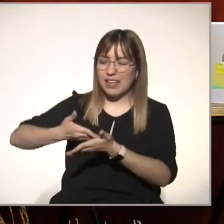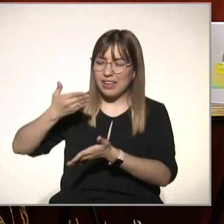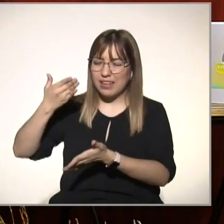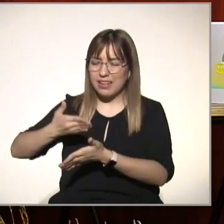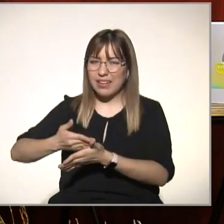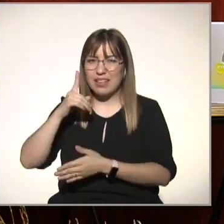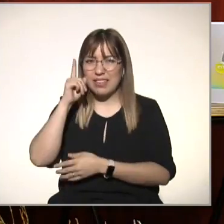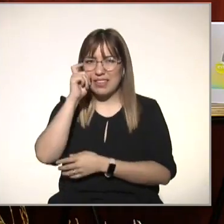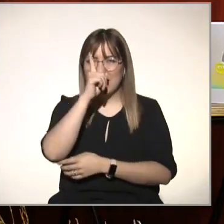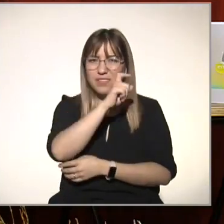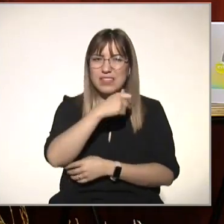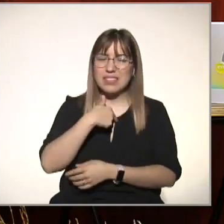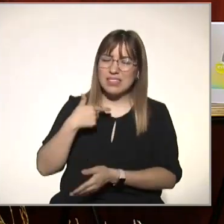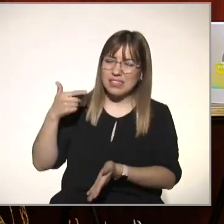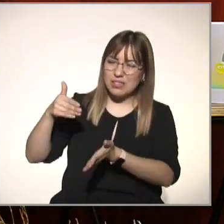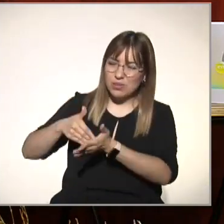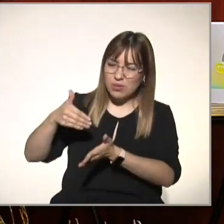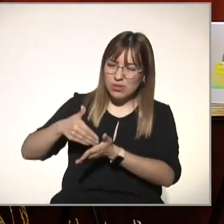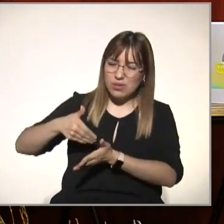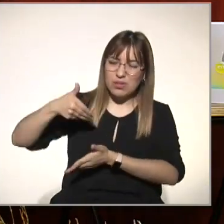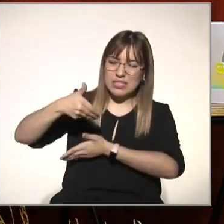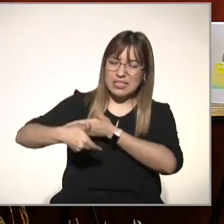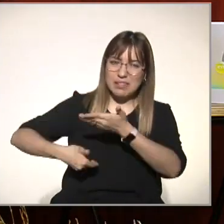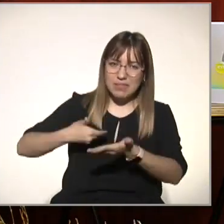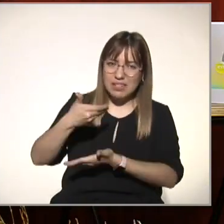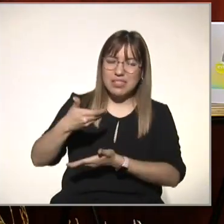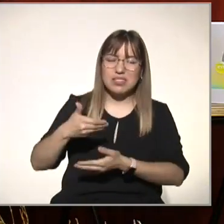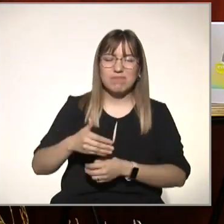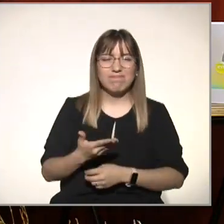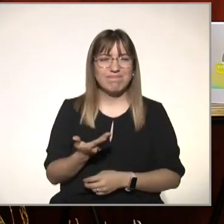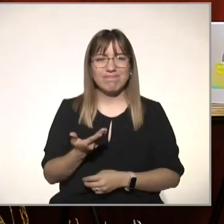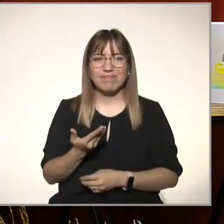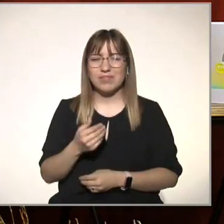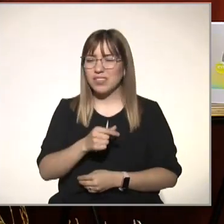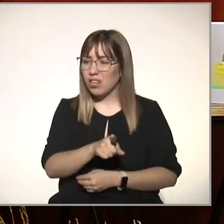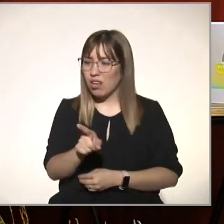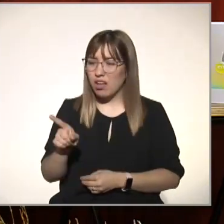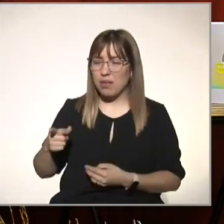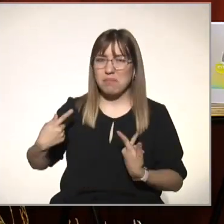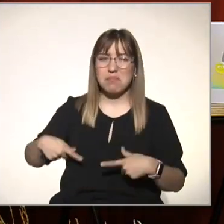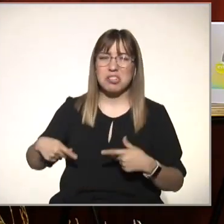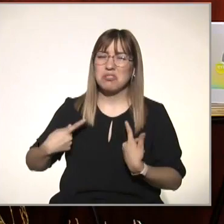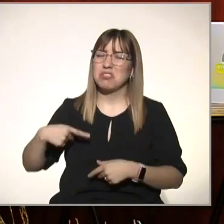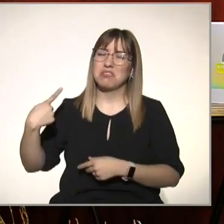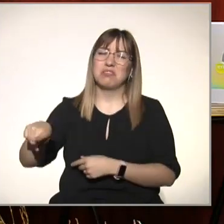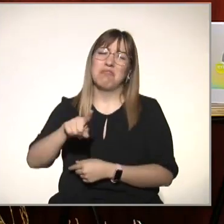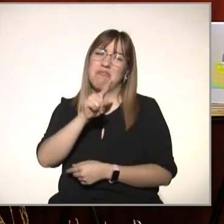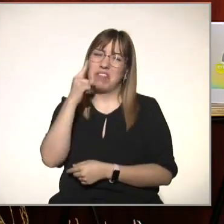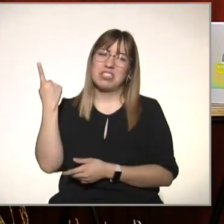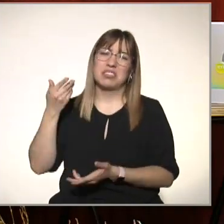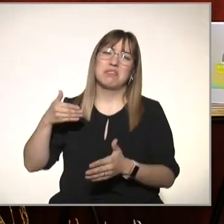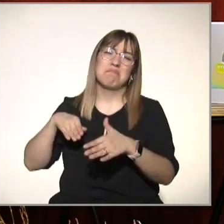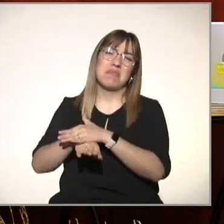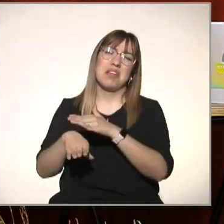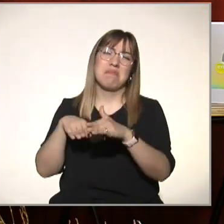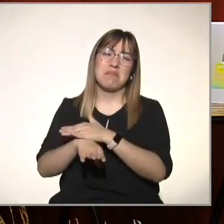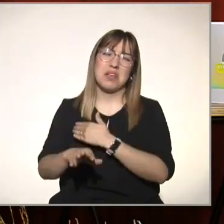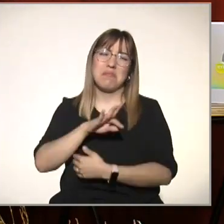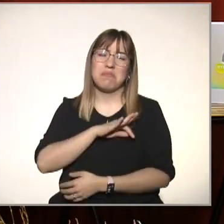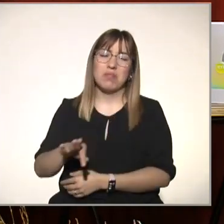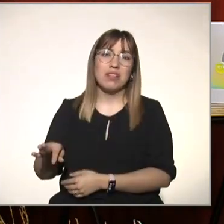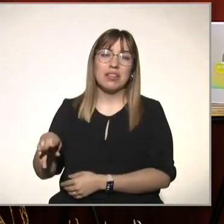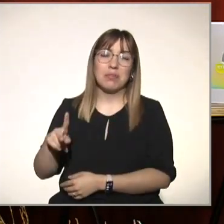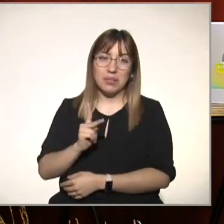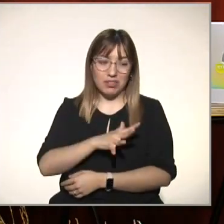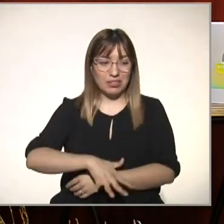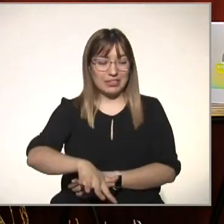dificultad para acceder a los servicios o a lo que pues, otras personas obtienen con mucho más facilidad, hace que